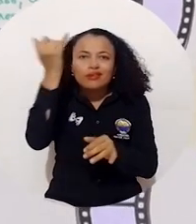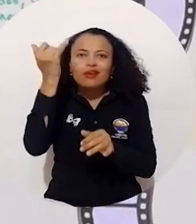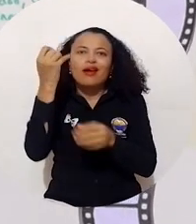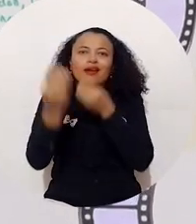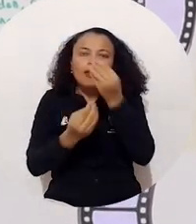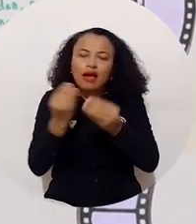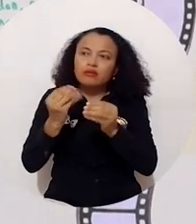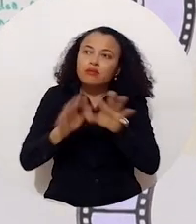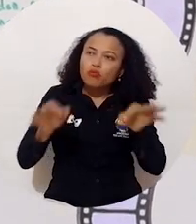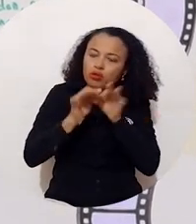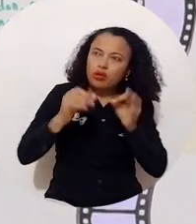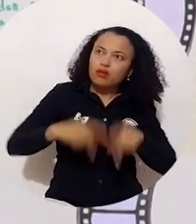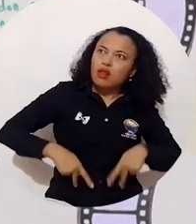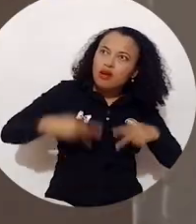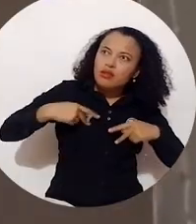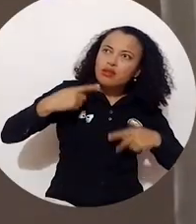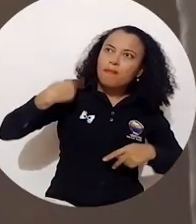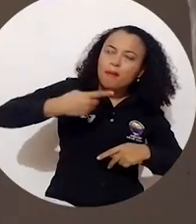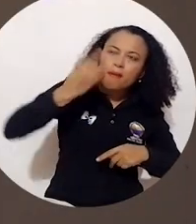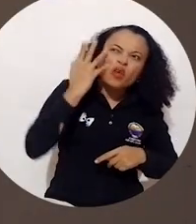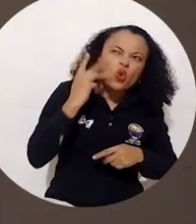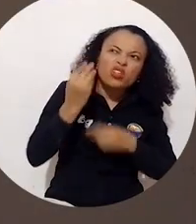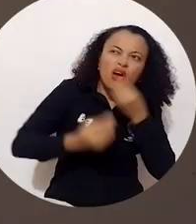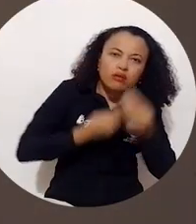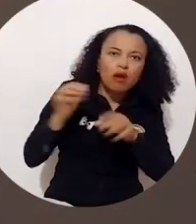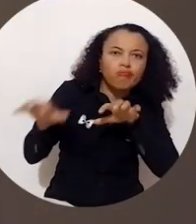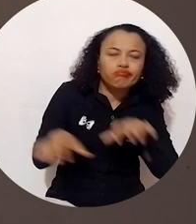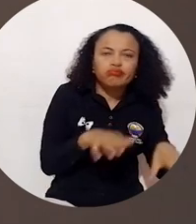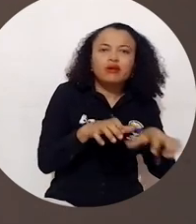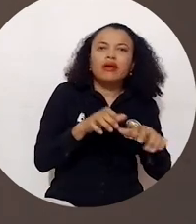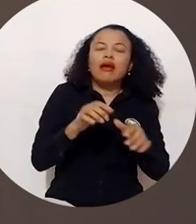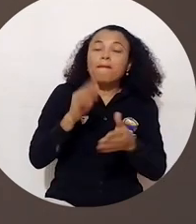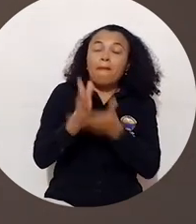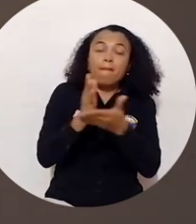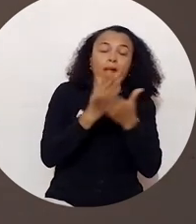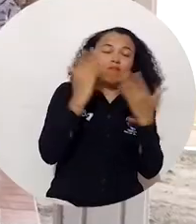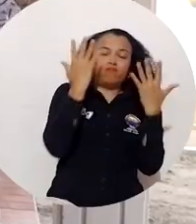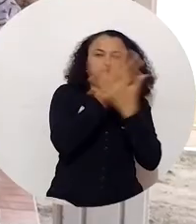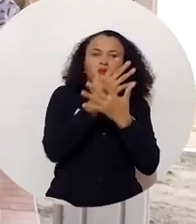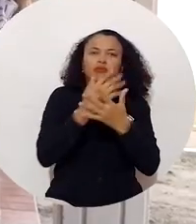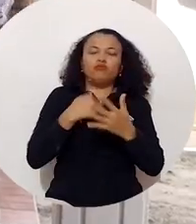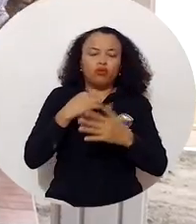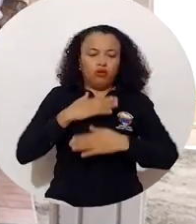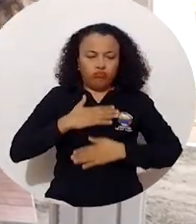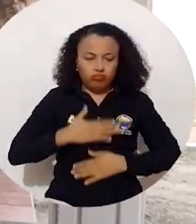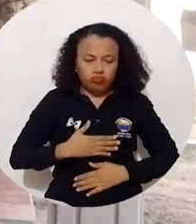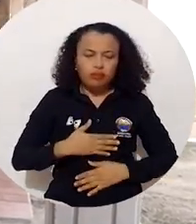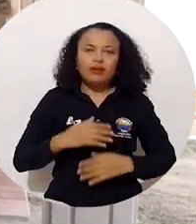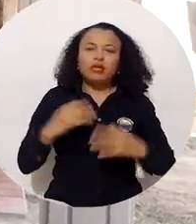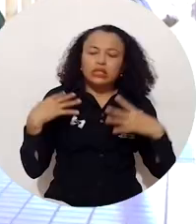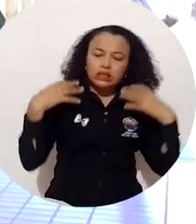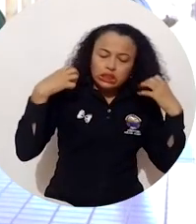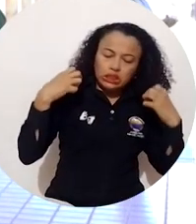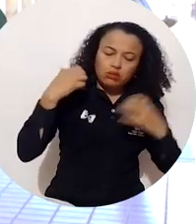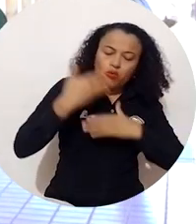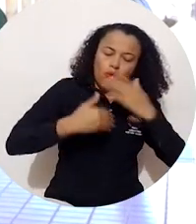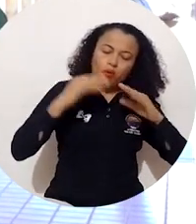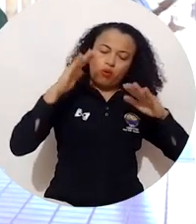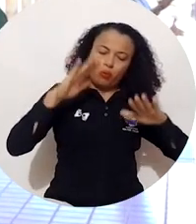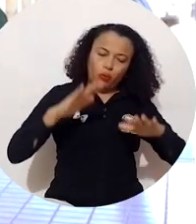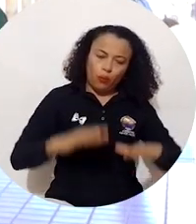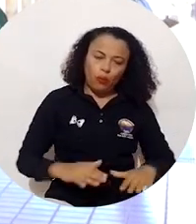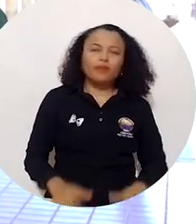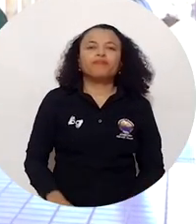ejemplo, adquirir hábitos para la vida, afrontar situaciones adversas sin perder la tranquilidad y superar episodios de estrés. Desde